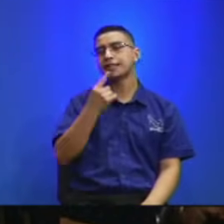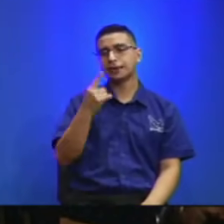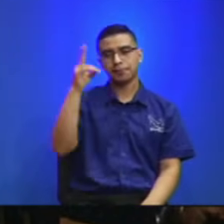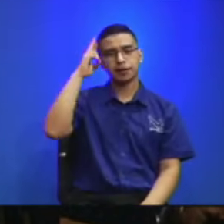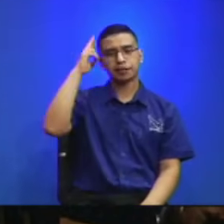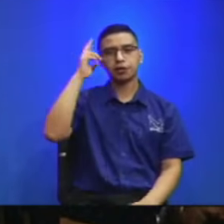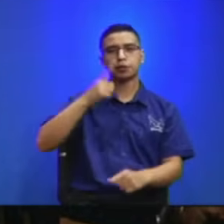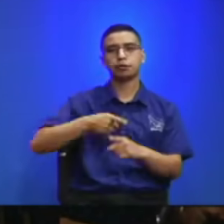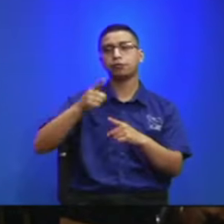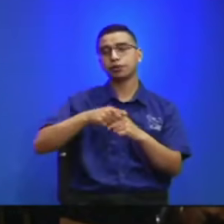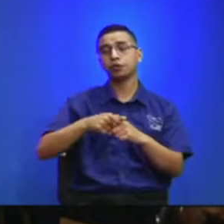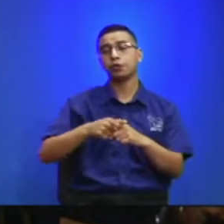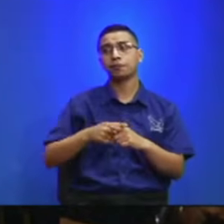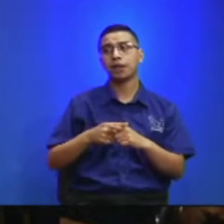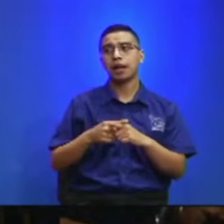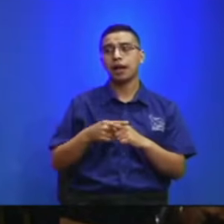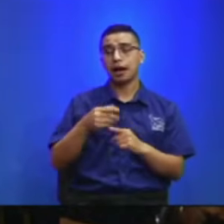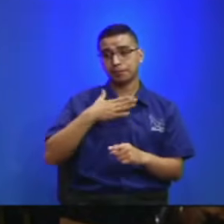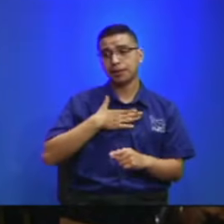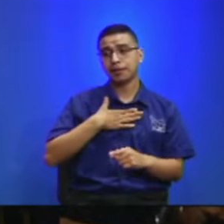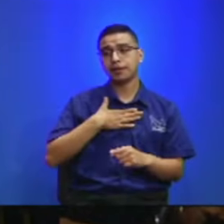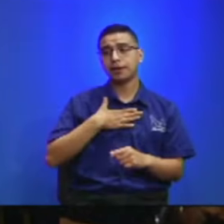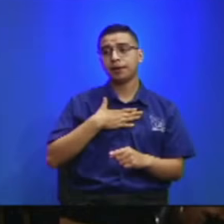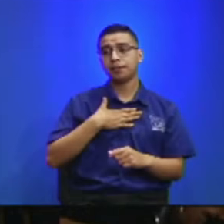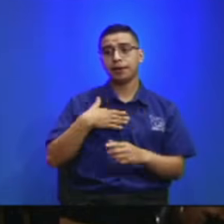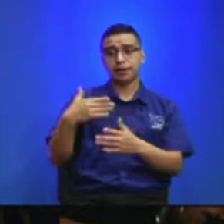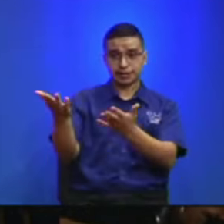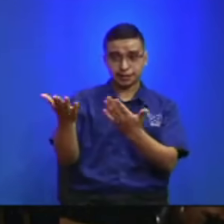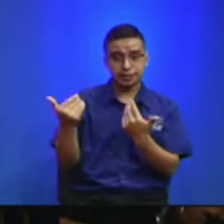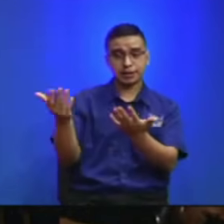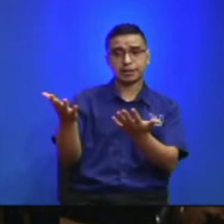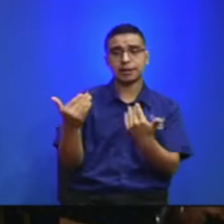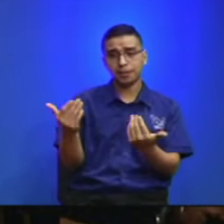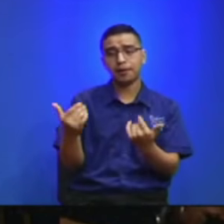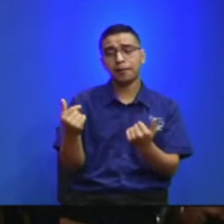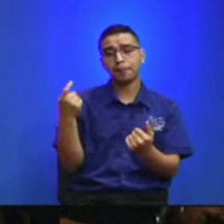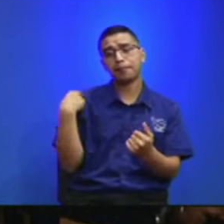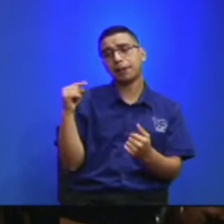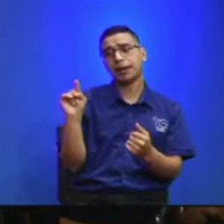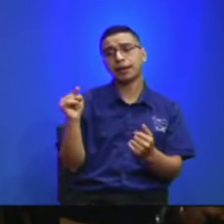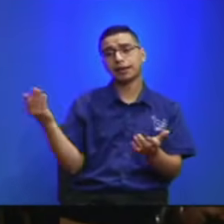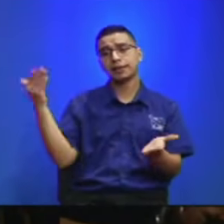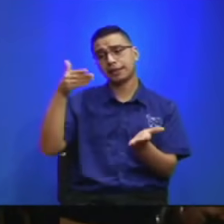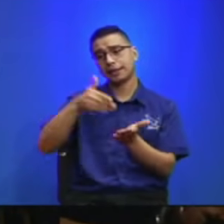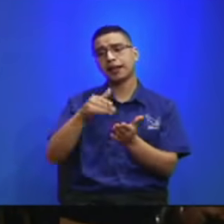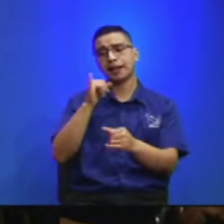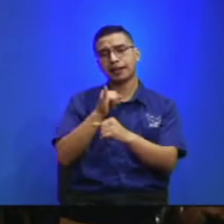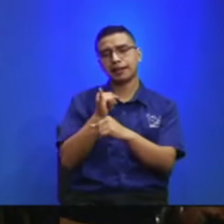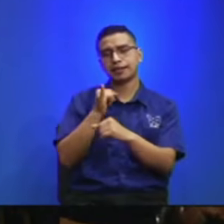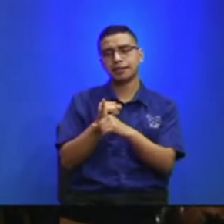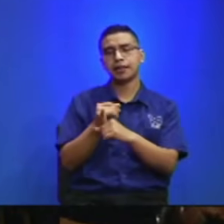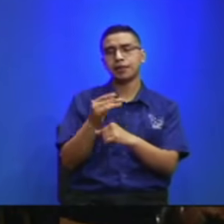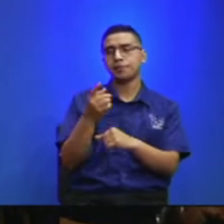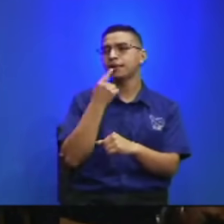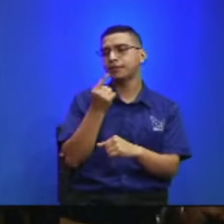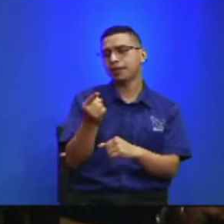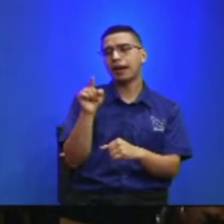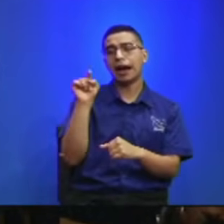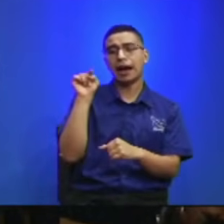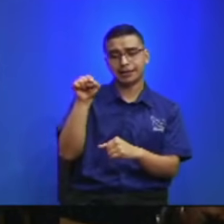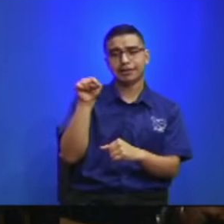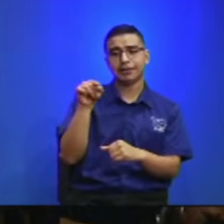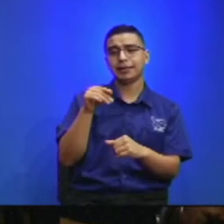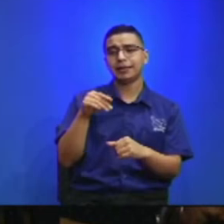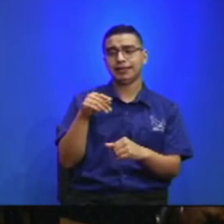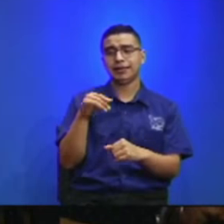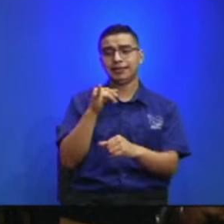heras que sabroso se siente la presencia de dios y hay profecías y todo y uno se siente feliz y yo